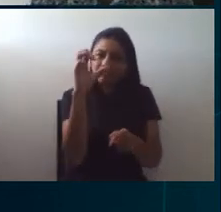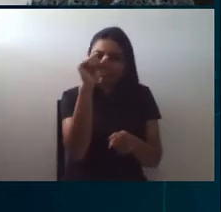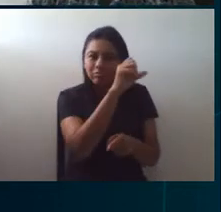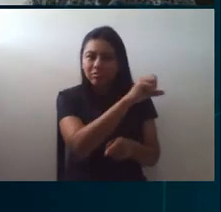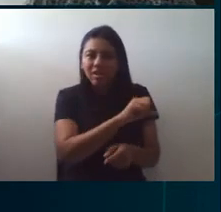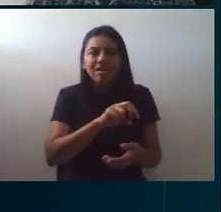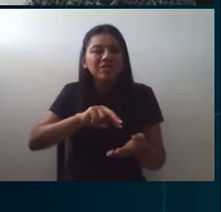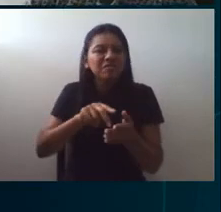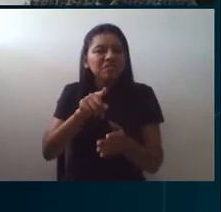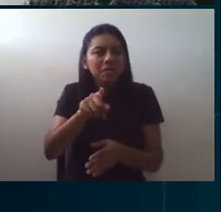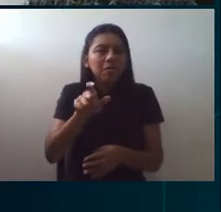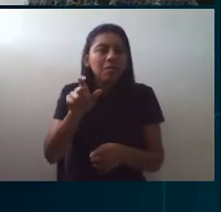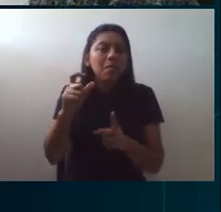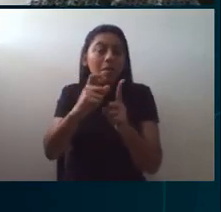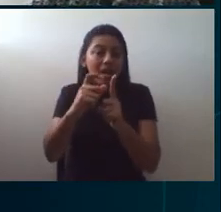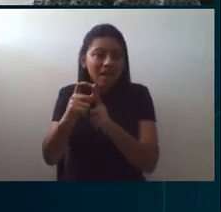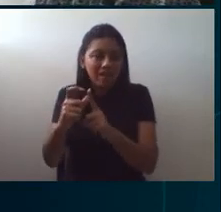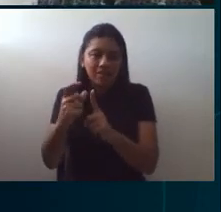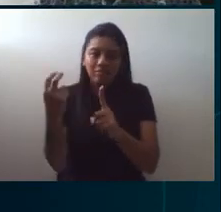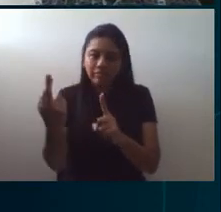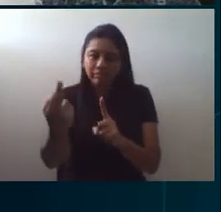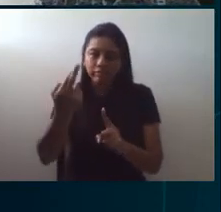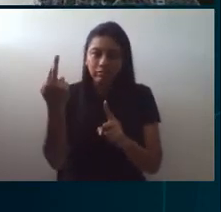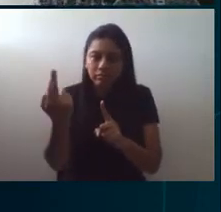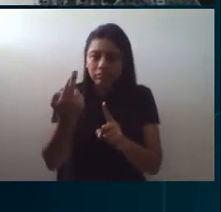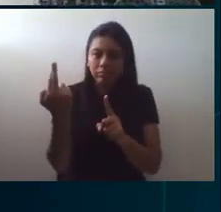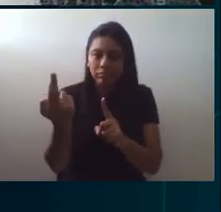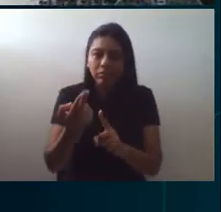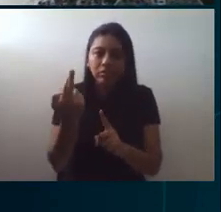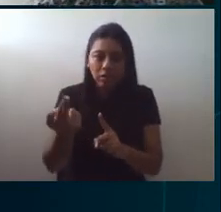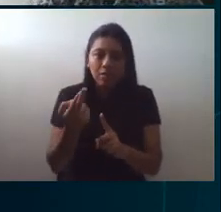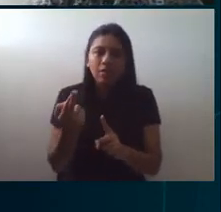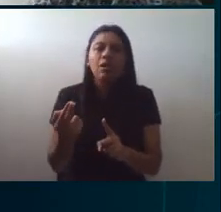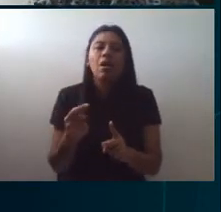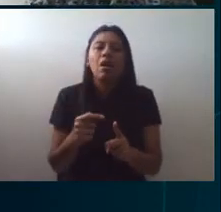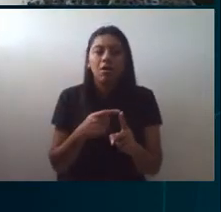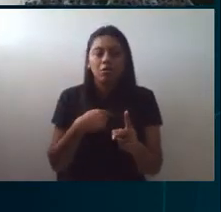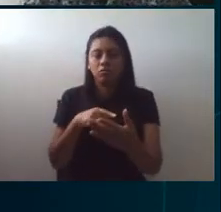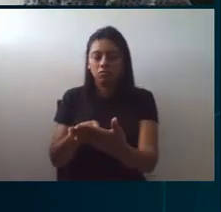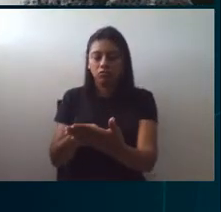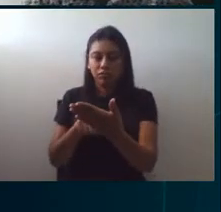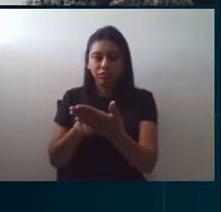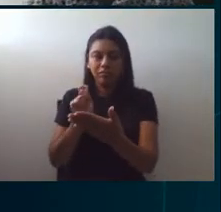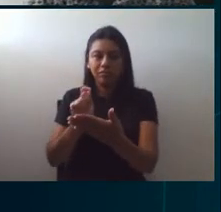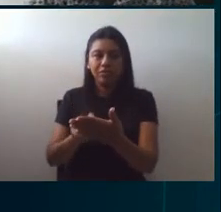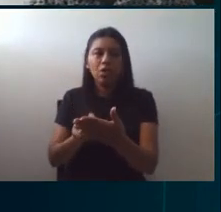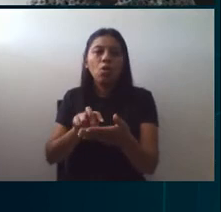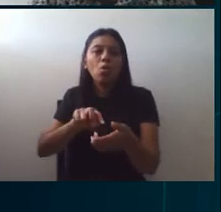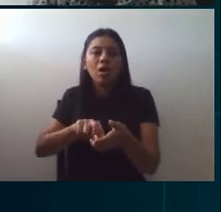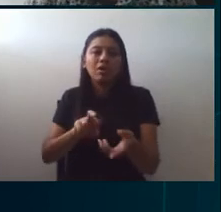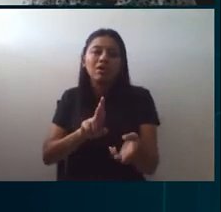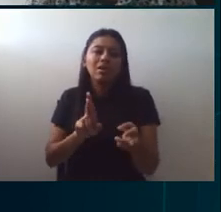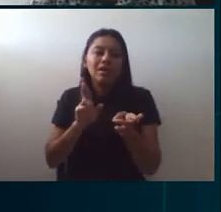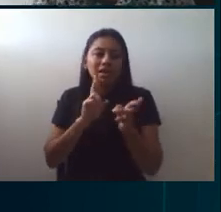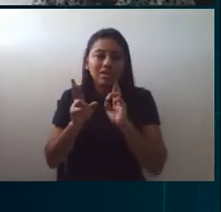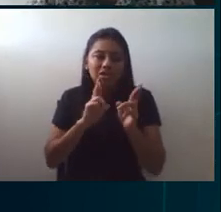van a permitir tener, digamos, una asignación puntual, tener, digamos, ya relaciones predeterminadas entre vectores. Estos son librerías muy